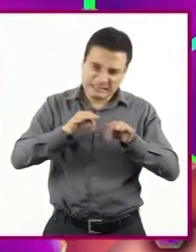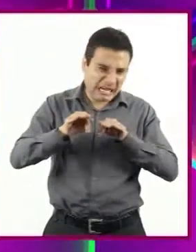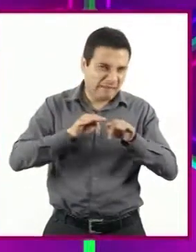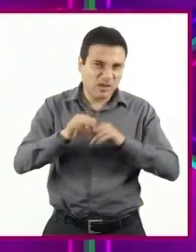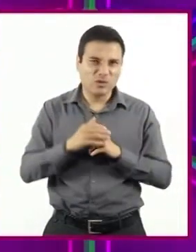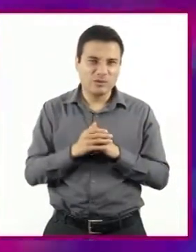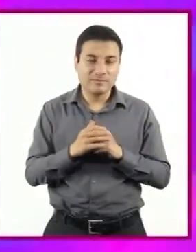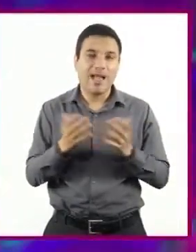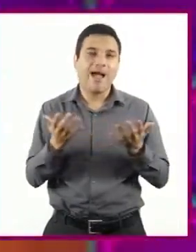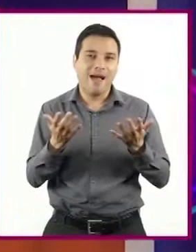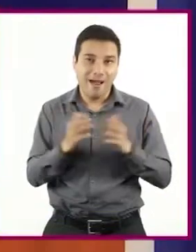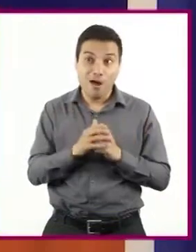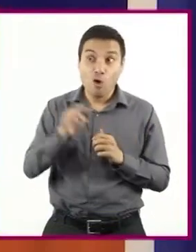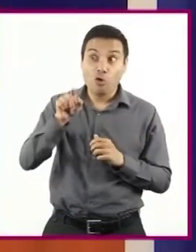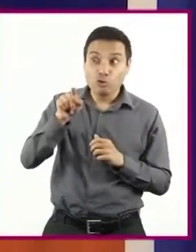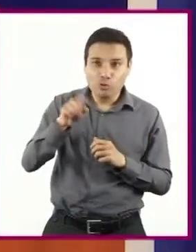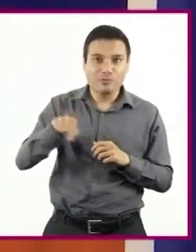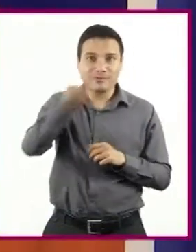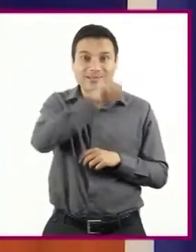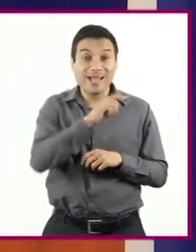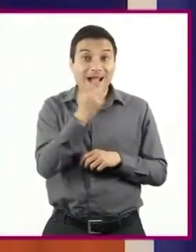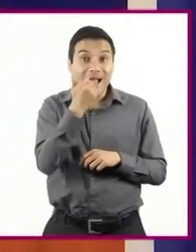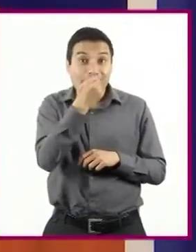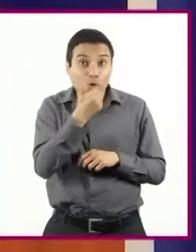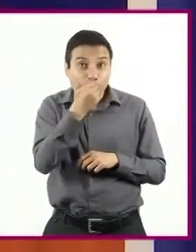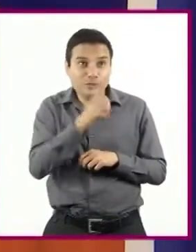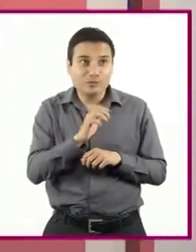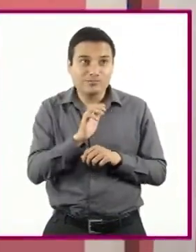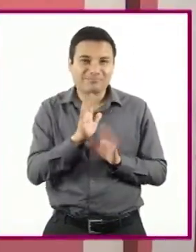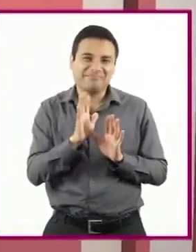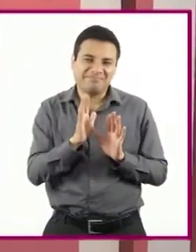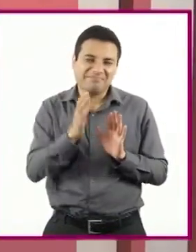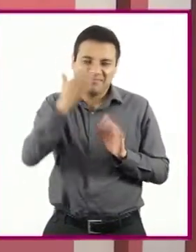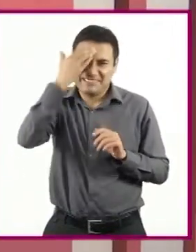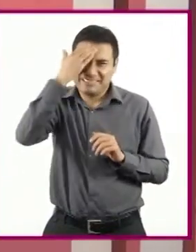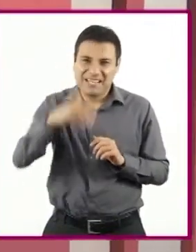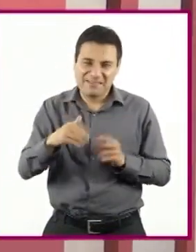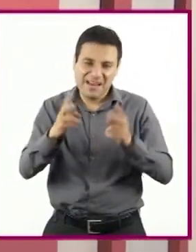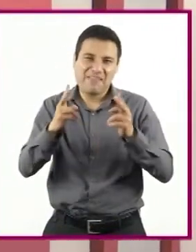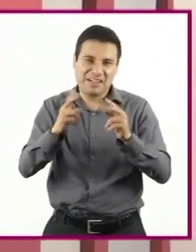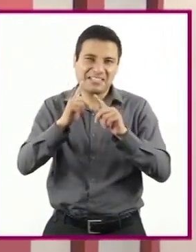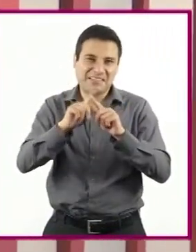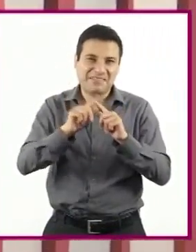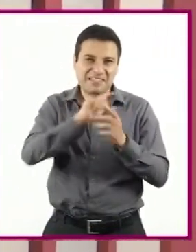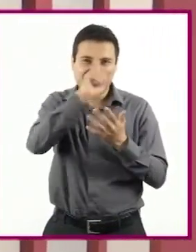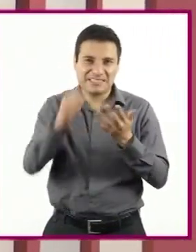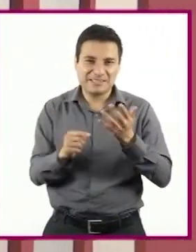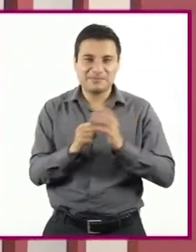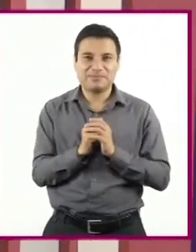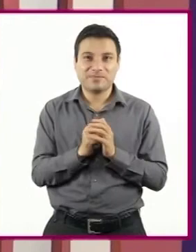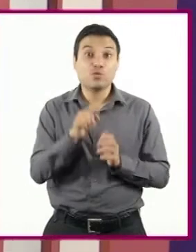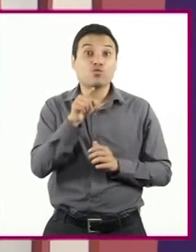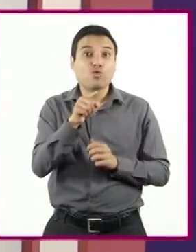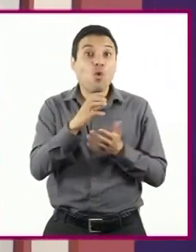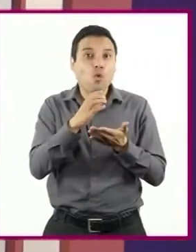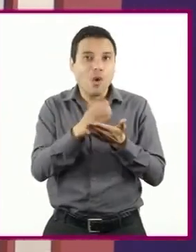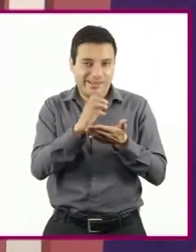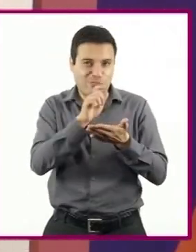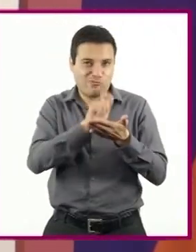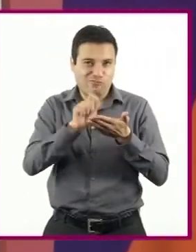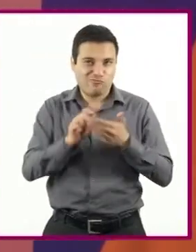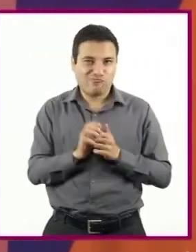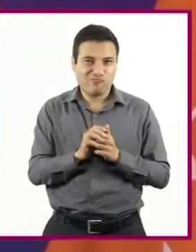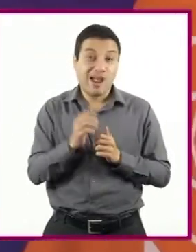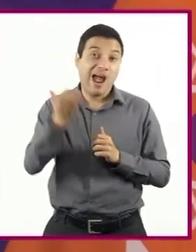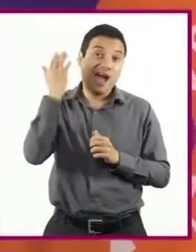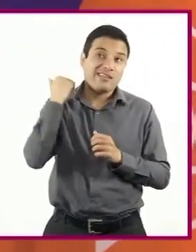y las y los alumnos en casa, así como yo, recuerdan algunos otros. Las y los invito a que anoten en su cuaderno los refranes y dichos